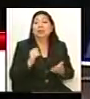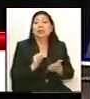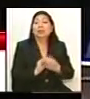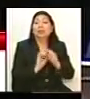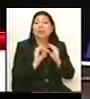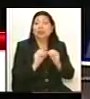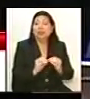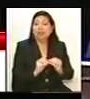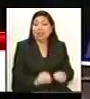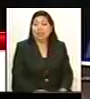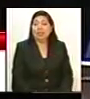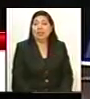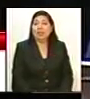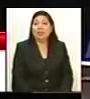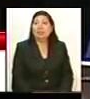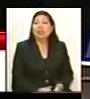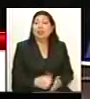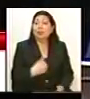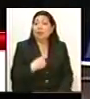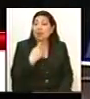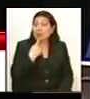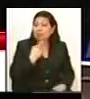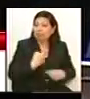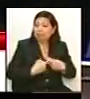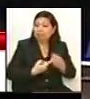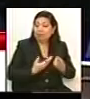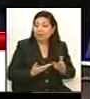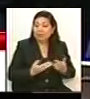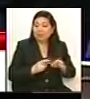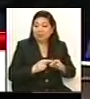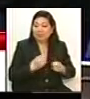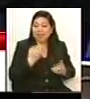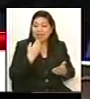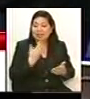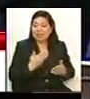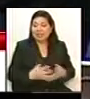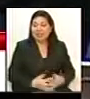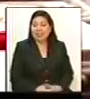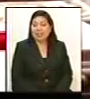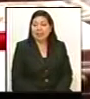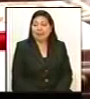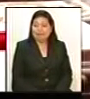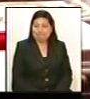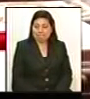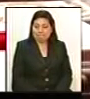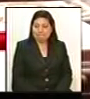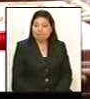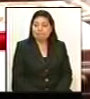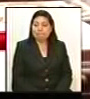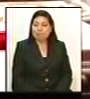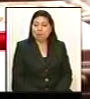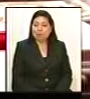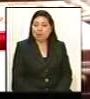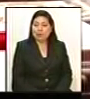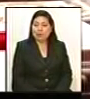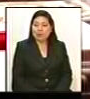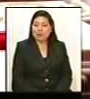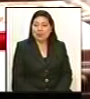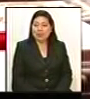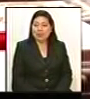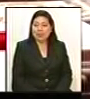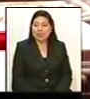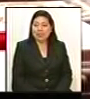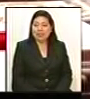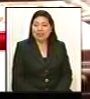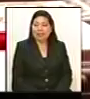las cifras a las que me he referido en materia de exploración. Gracias, señor presidente. Gracias, congresista. Tiene la palabra la congresista